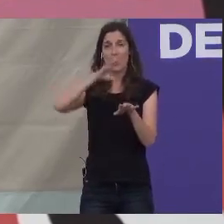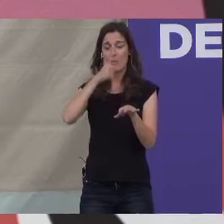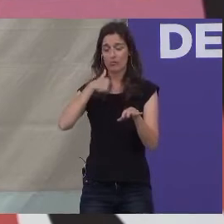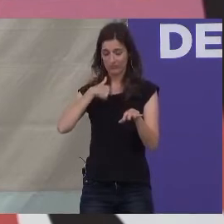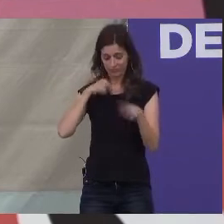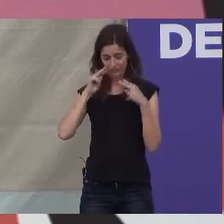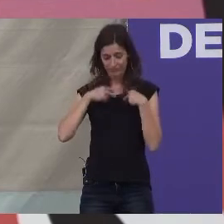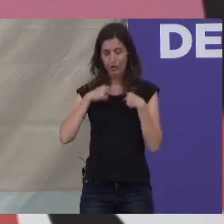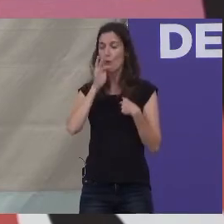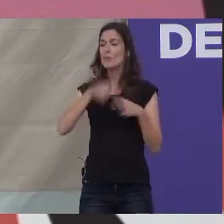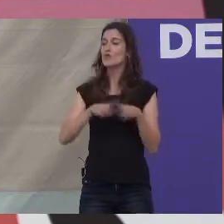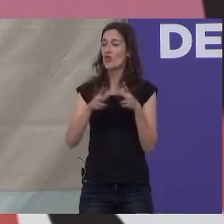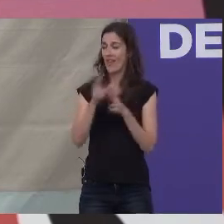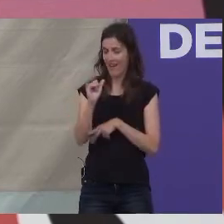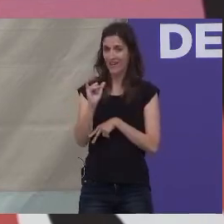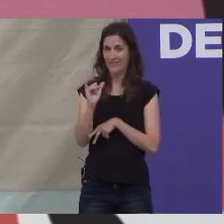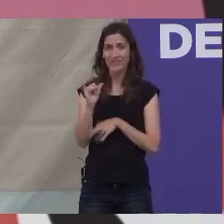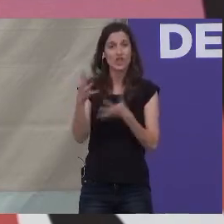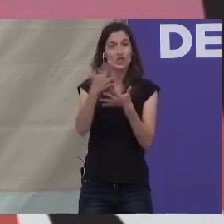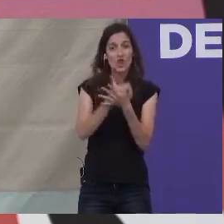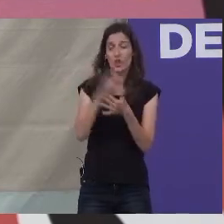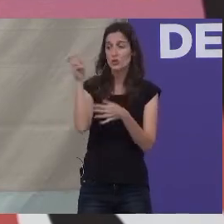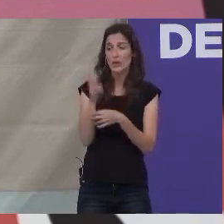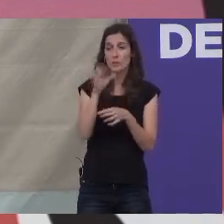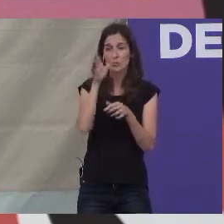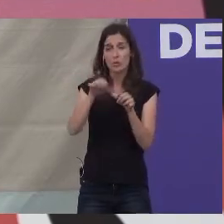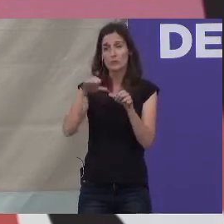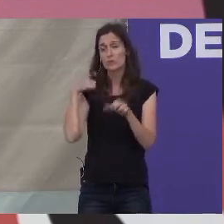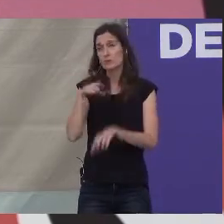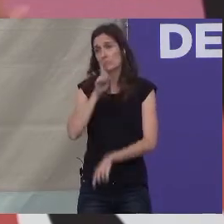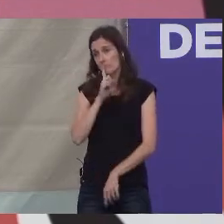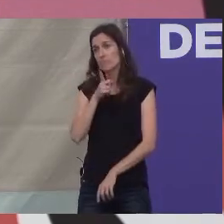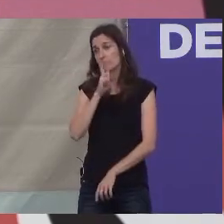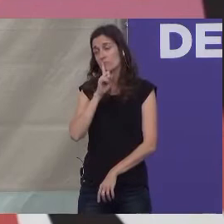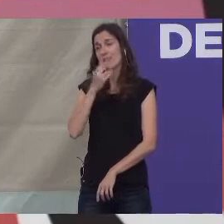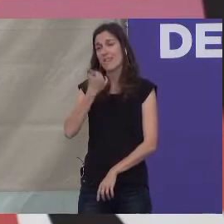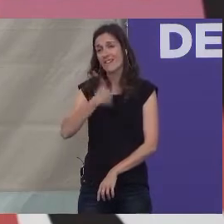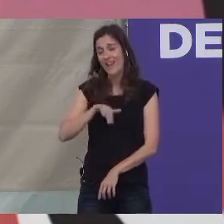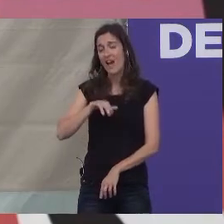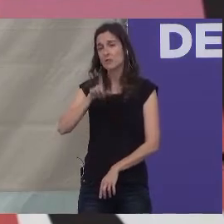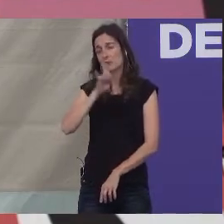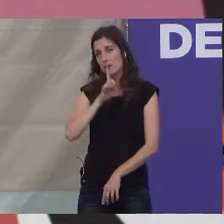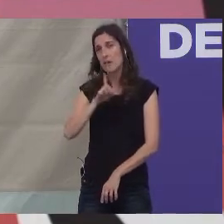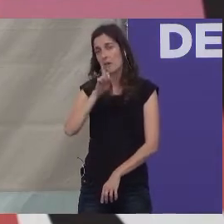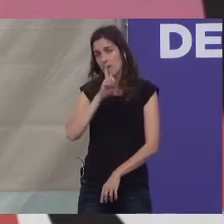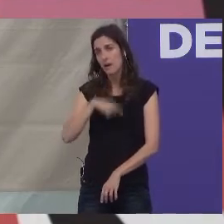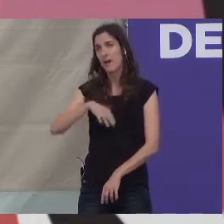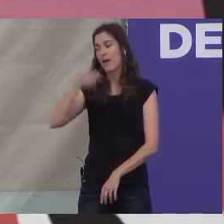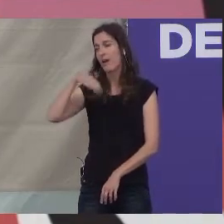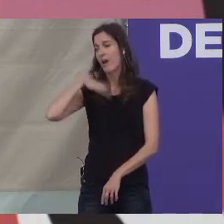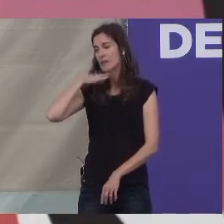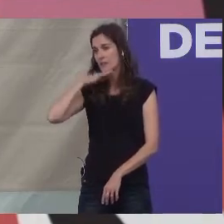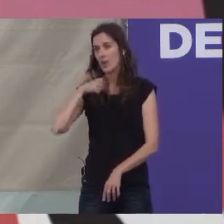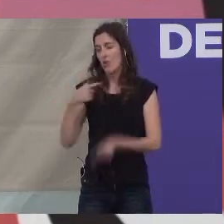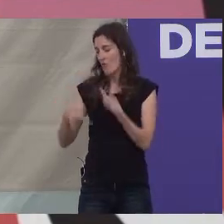social. Todos venimos de callar. Yo estaba cansada de callar. En mi familia toda la vida se habíamos callado.